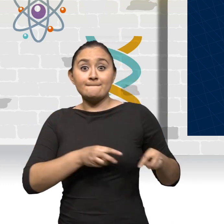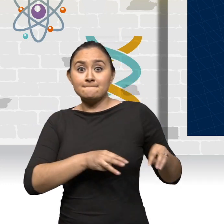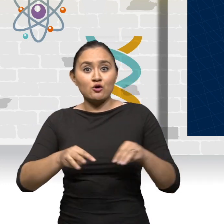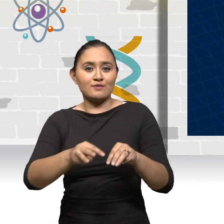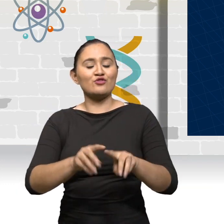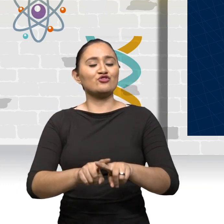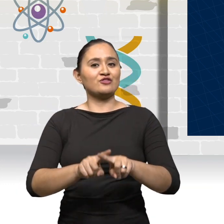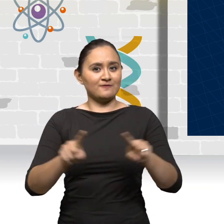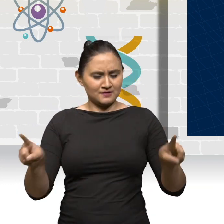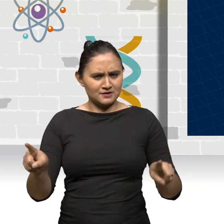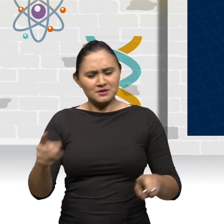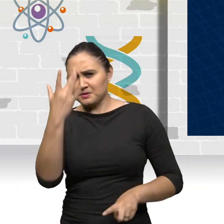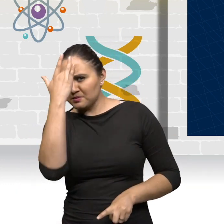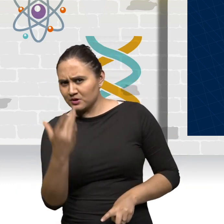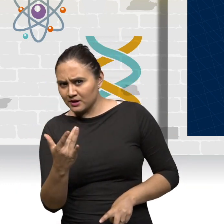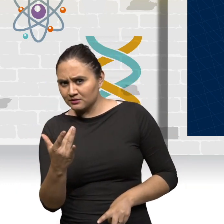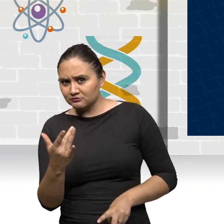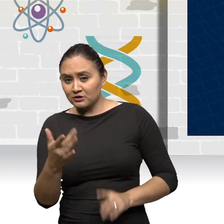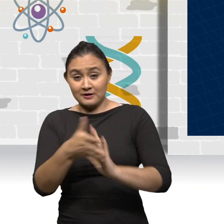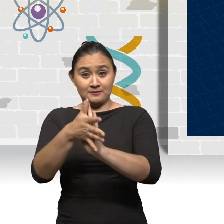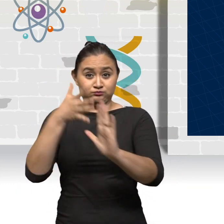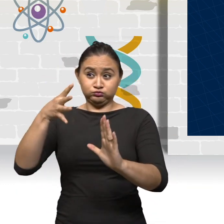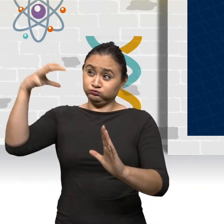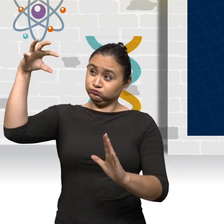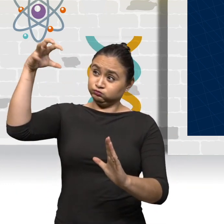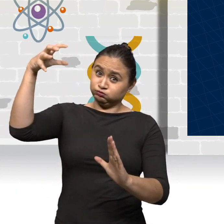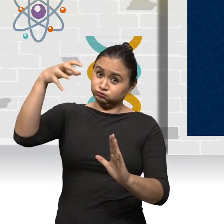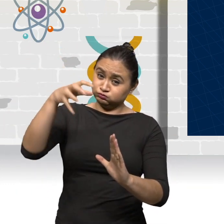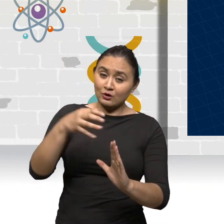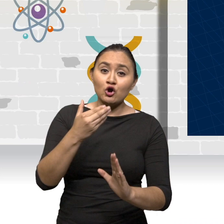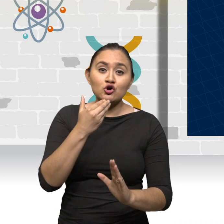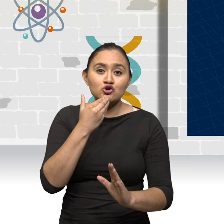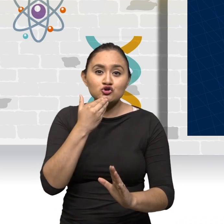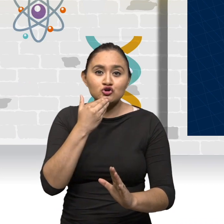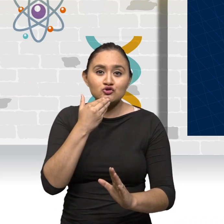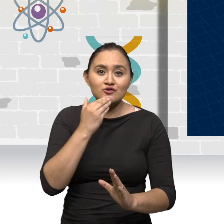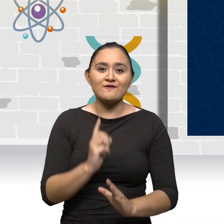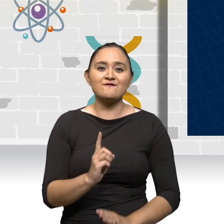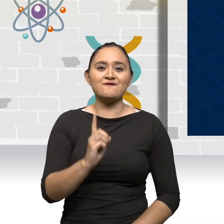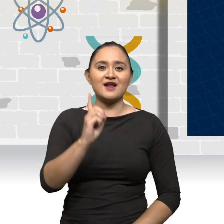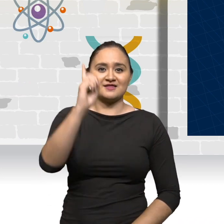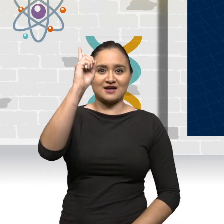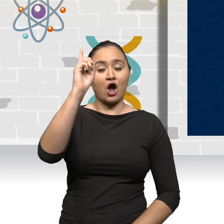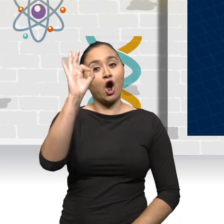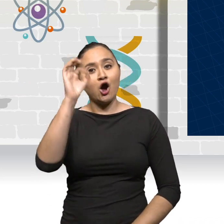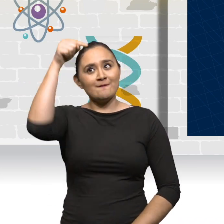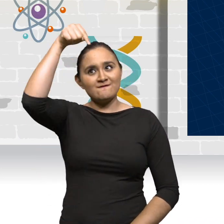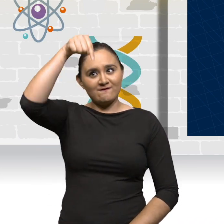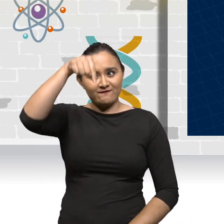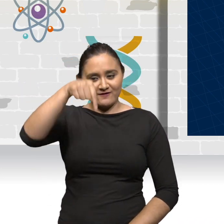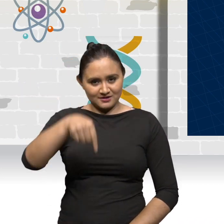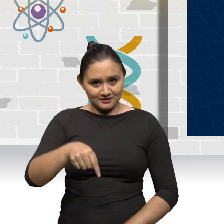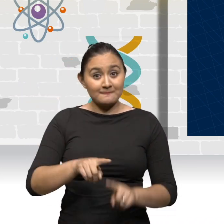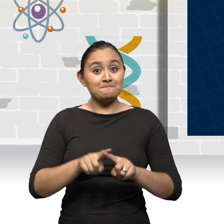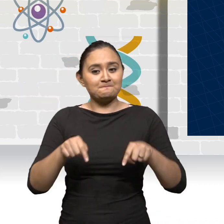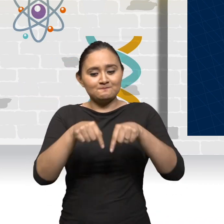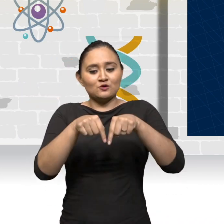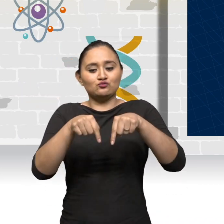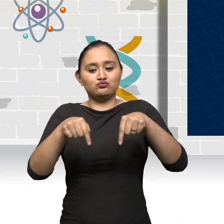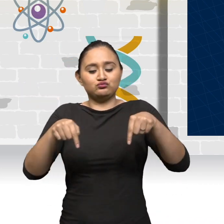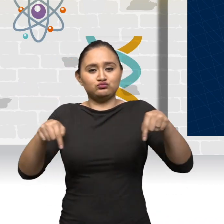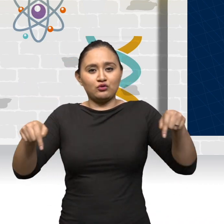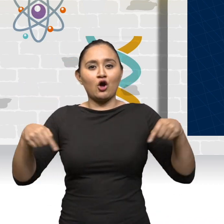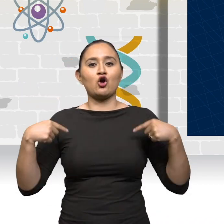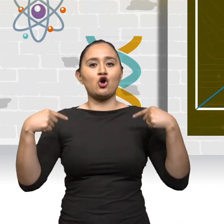son diferentes y esto es debido a que la aceleración de la gravedad solo afecta al movimiento vertical, mientras que el movimiento horizontal